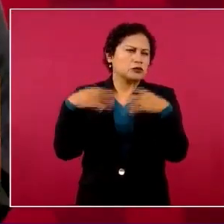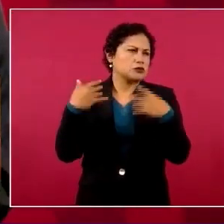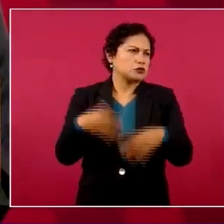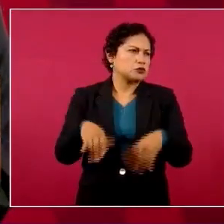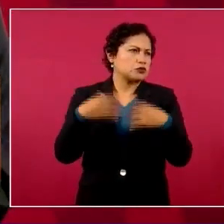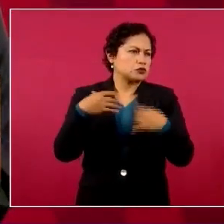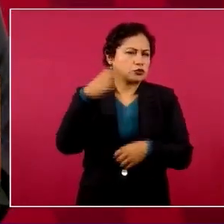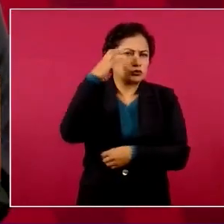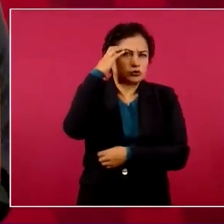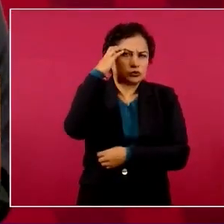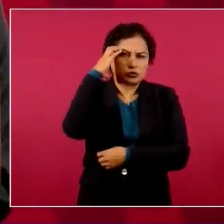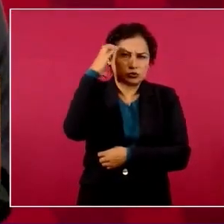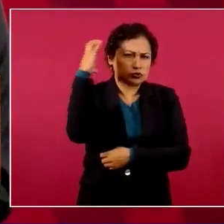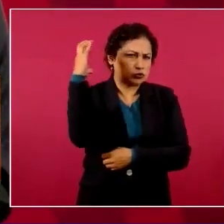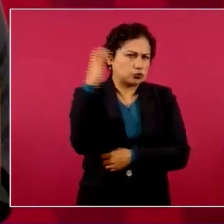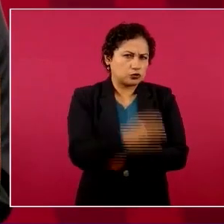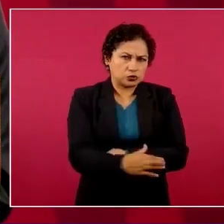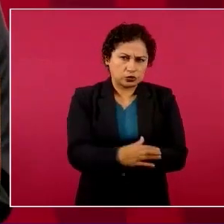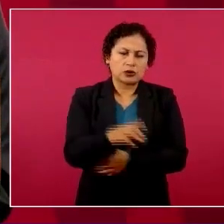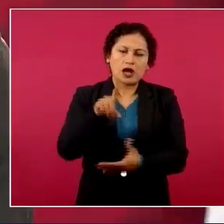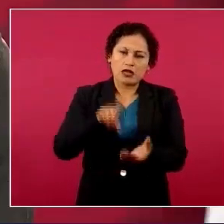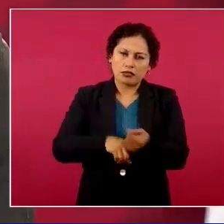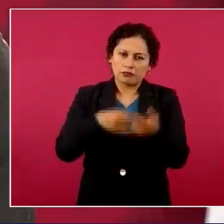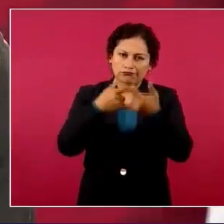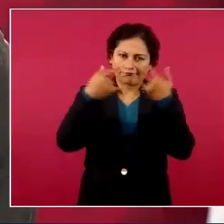infames que se han cometido en la historia de México,